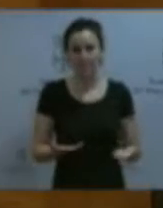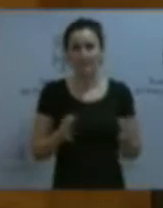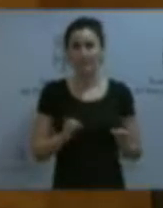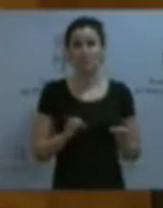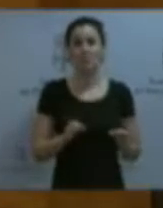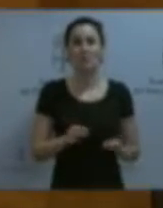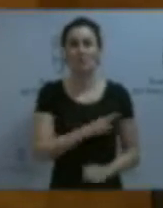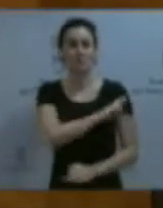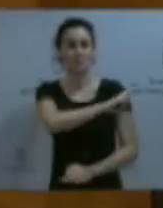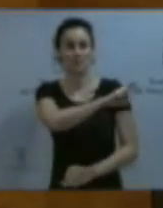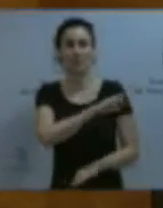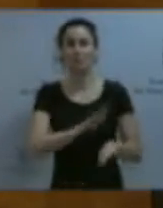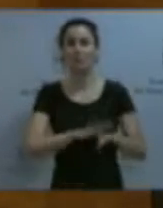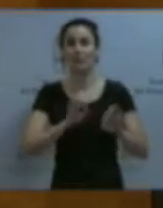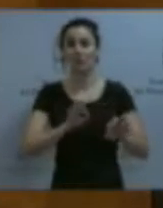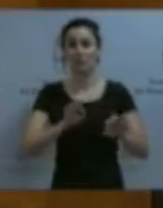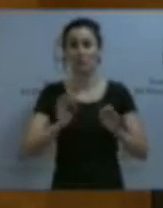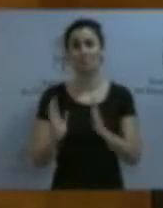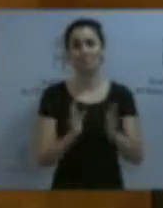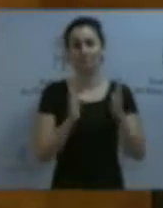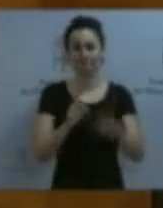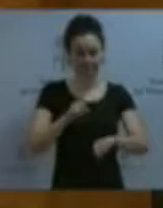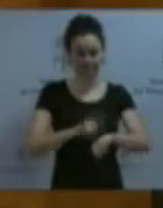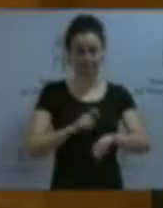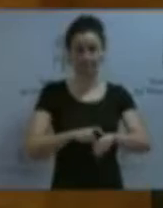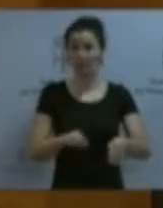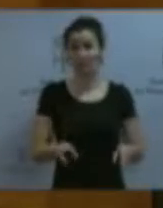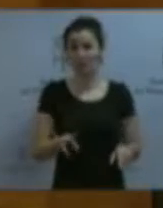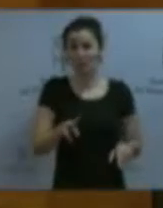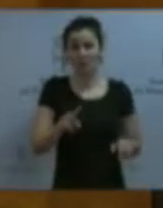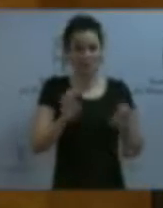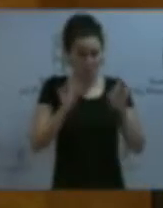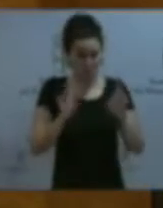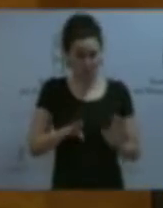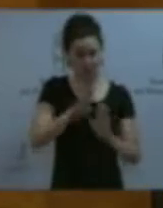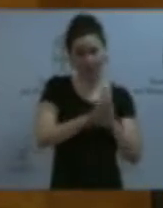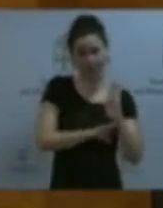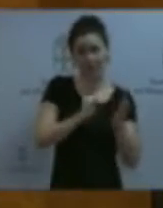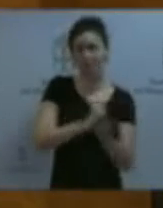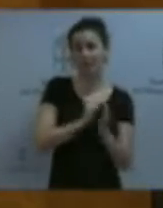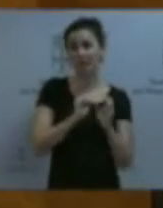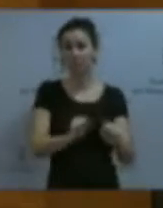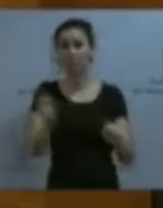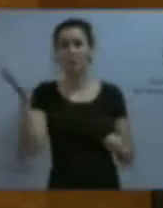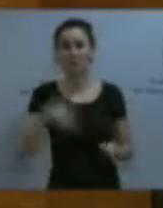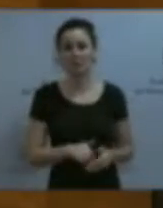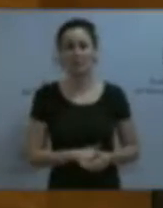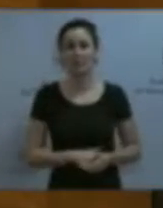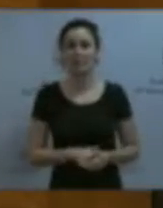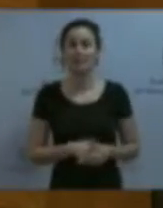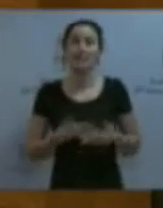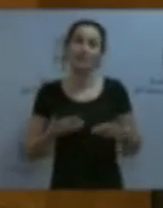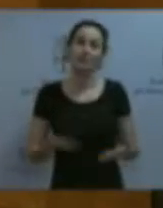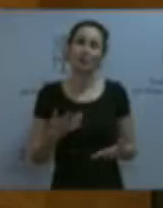registro a programación quirúrgica en igualdad de condiciones que las personas que no tienen la marca de rechazo, porque seguimos